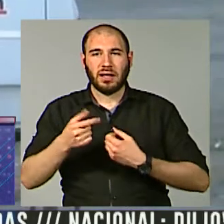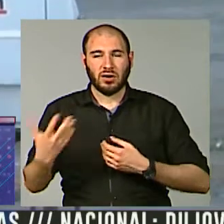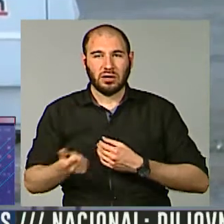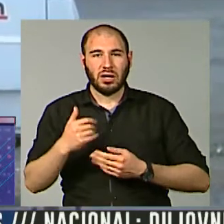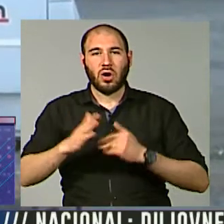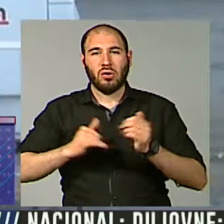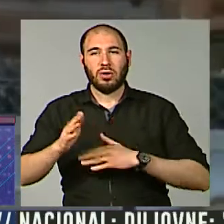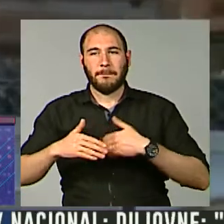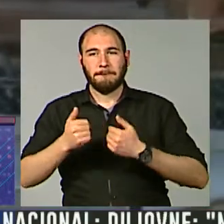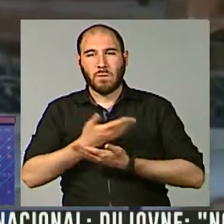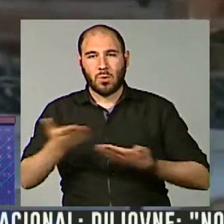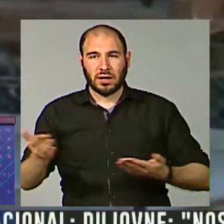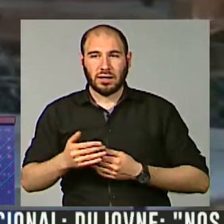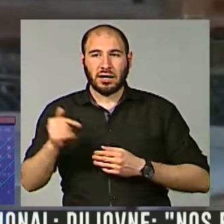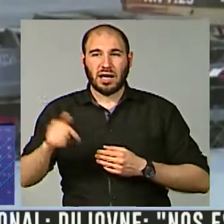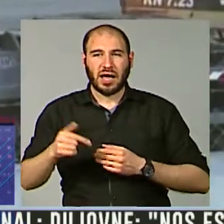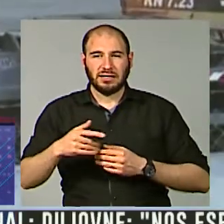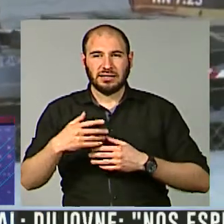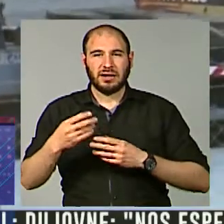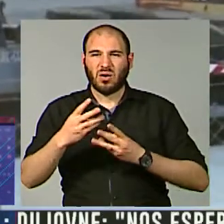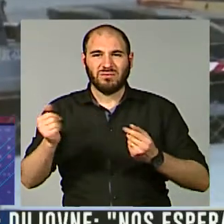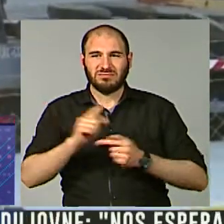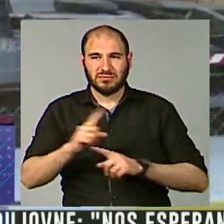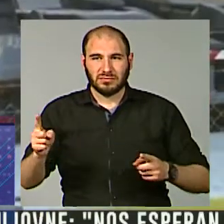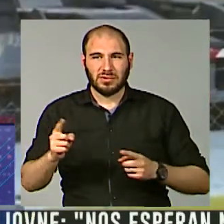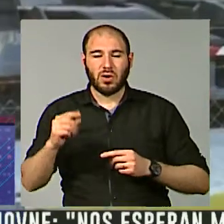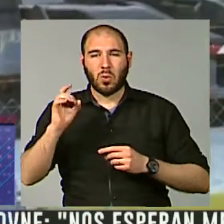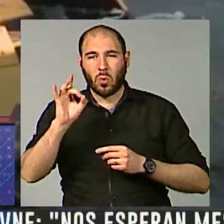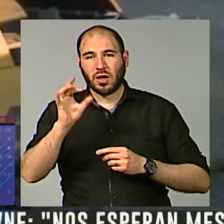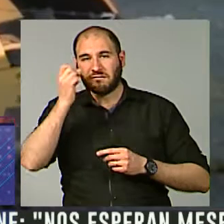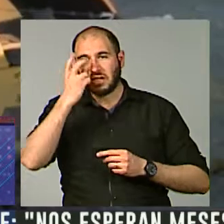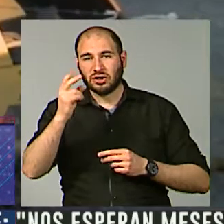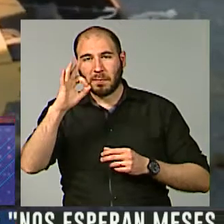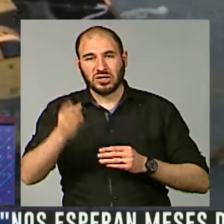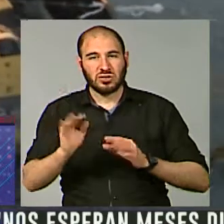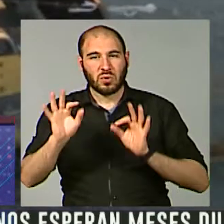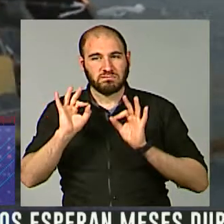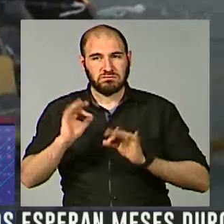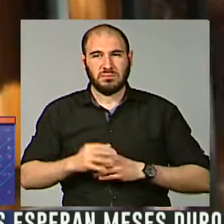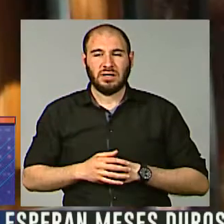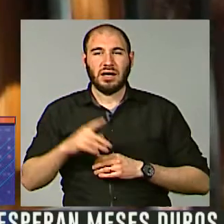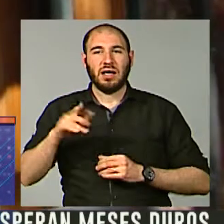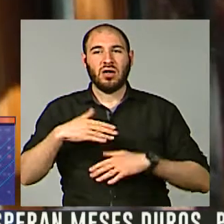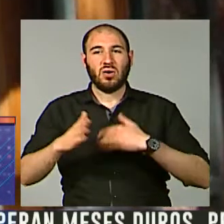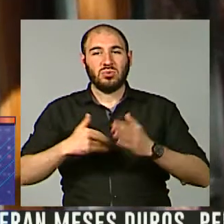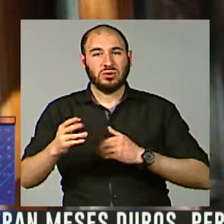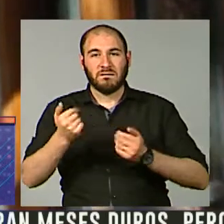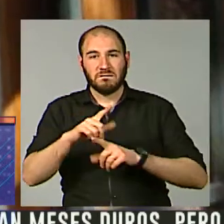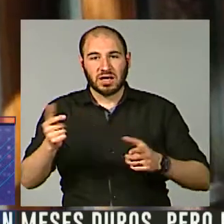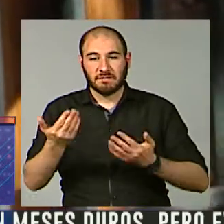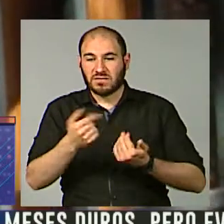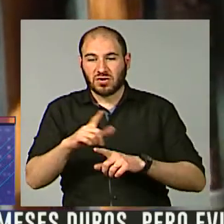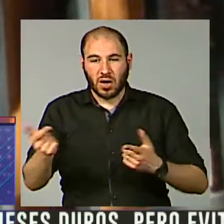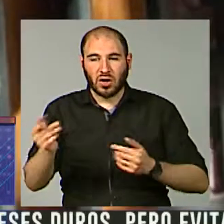adelante obra pública que no se terminó, que solamente se cubrió en un 22%, y a partir de ahí una obra que no se terminó o obras